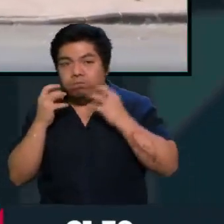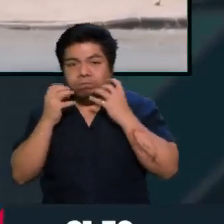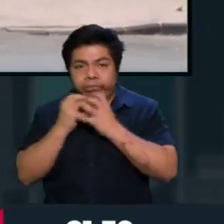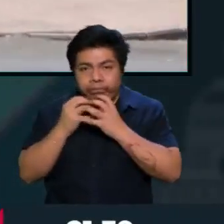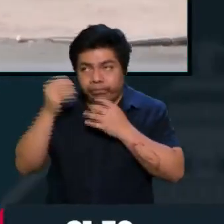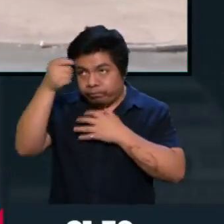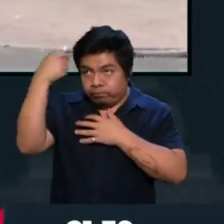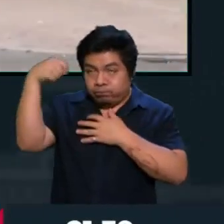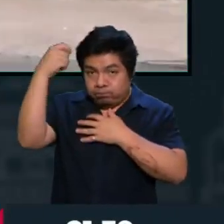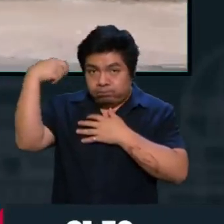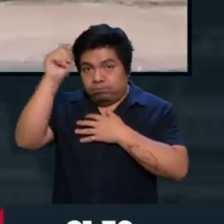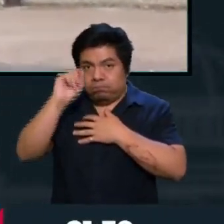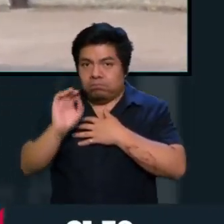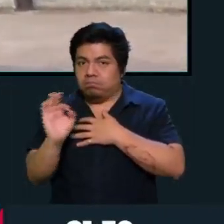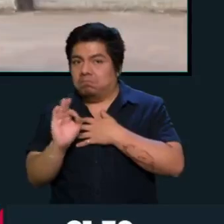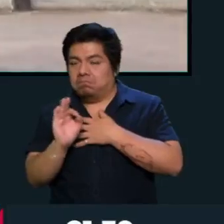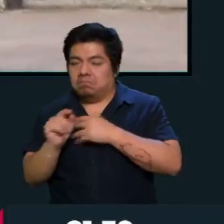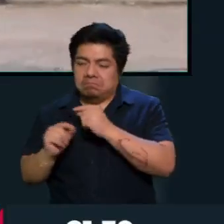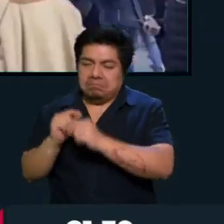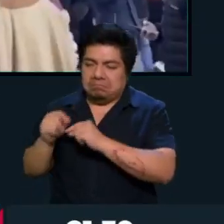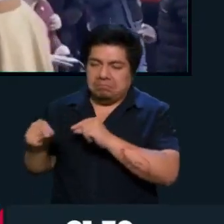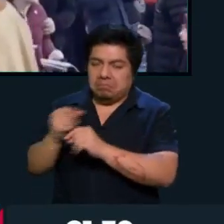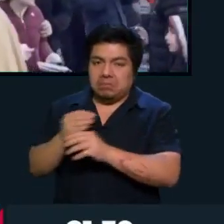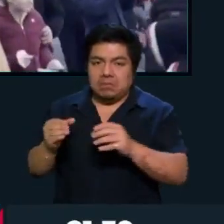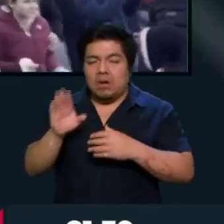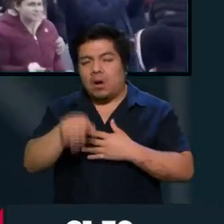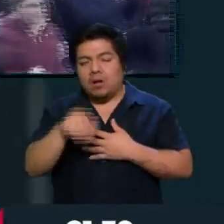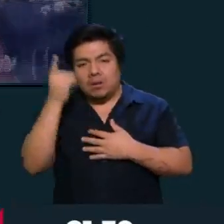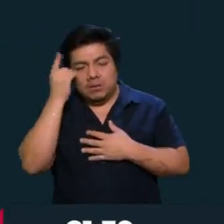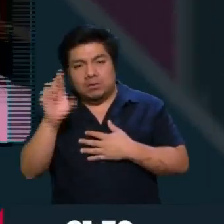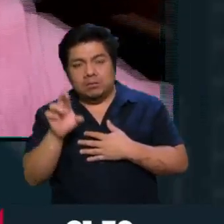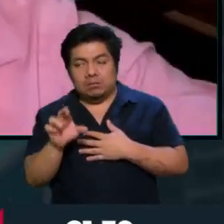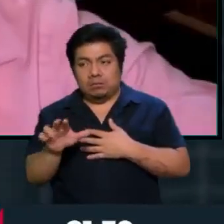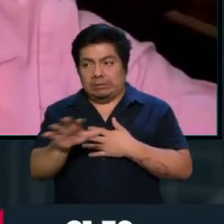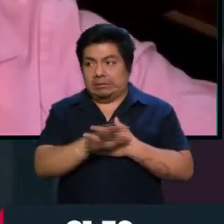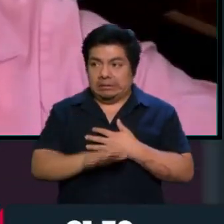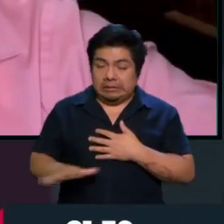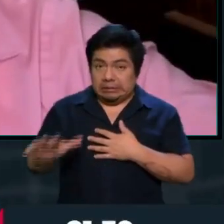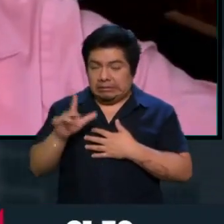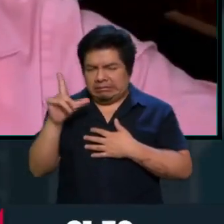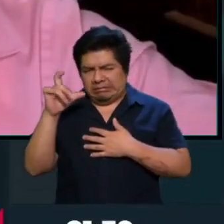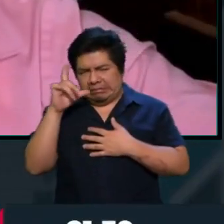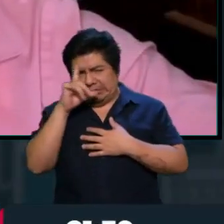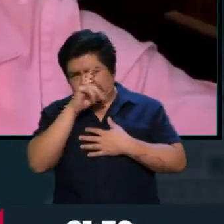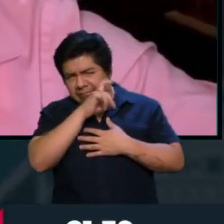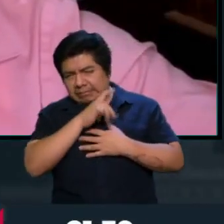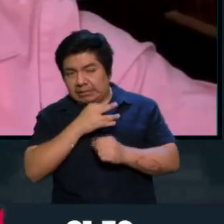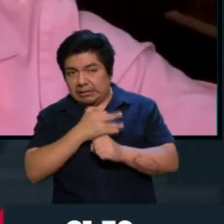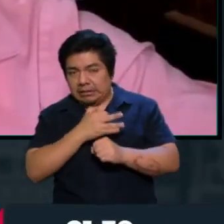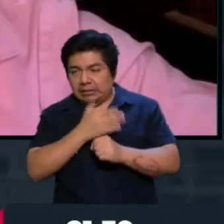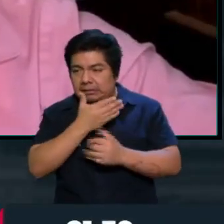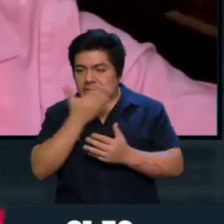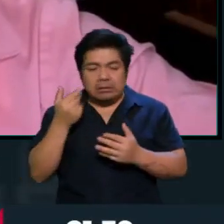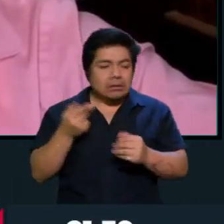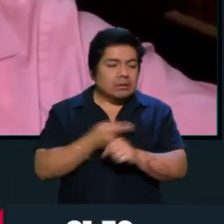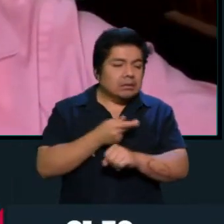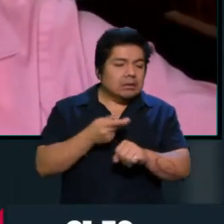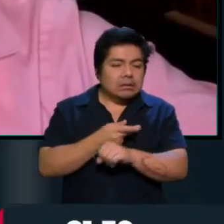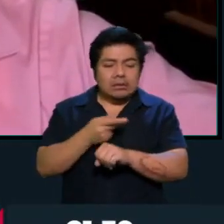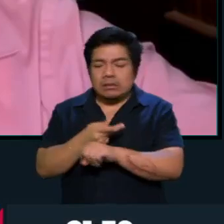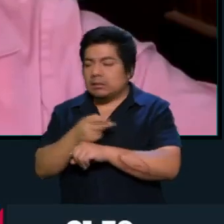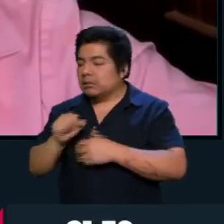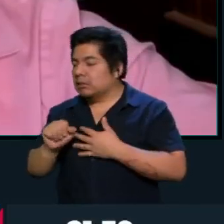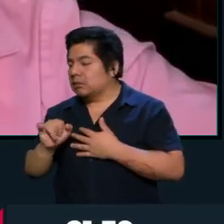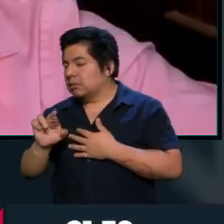el turbante, Braulio. Por ahí se está barajando eso. Doctor, pues un escenario bastante complejo. Me parece que aún es muy pronto para saber qué va a pasar con Siria,